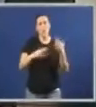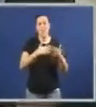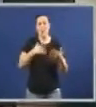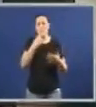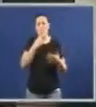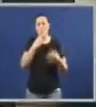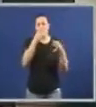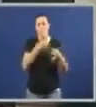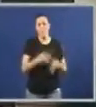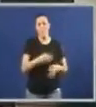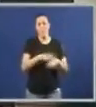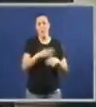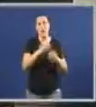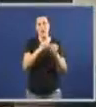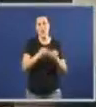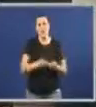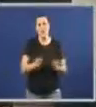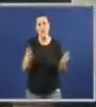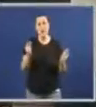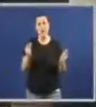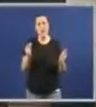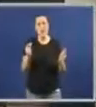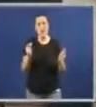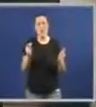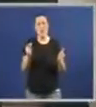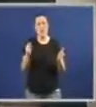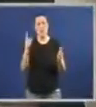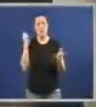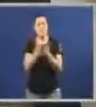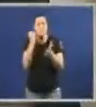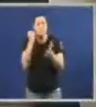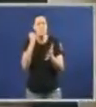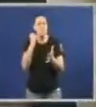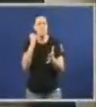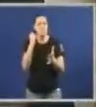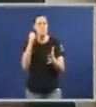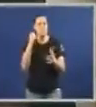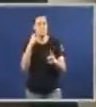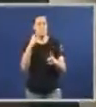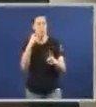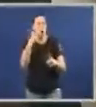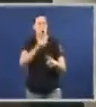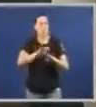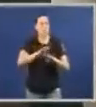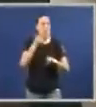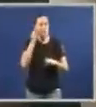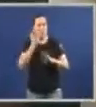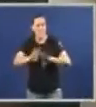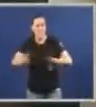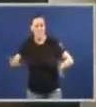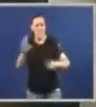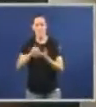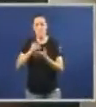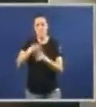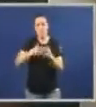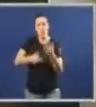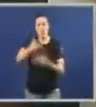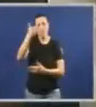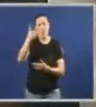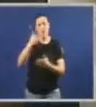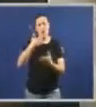para que desaparezcan dunha vez por todas os sesgos sexistas que moitas veces se dan nestas informacións que estes